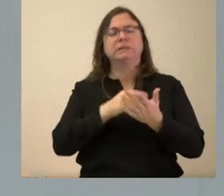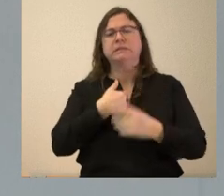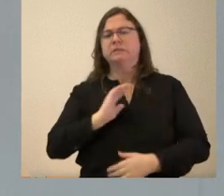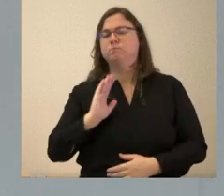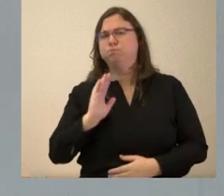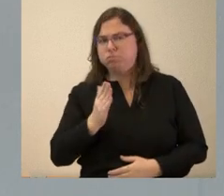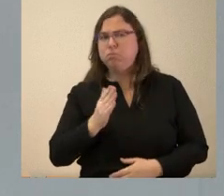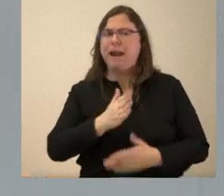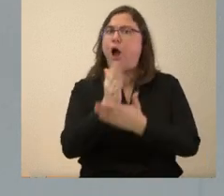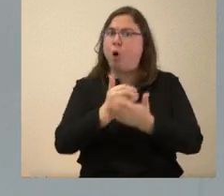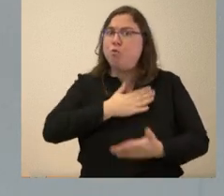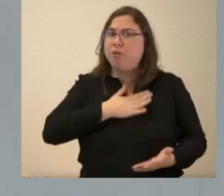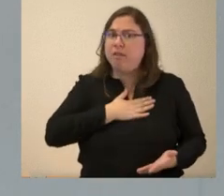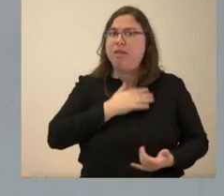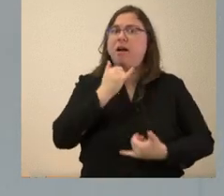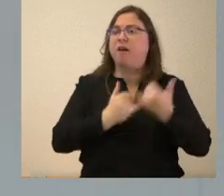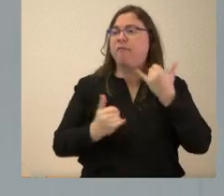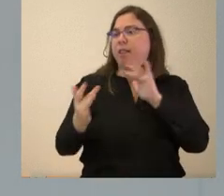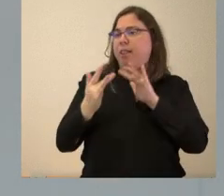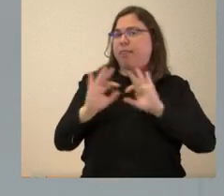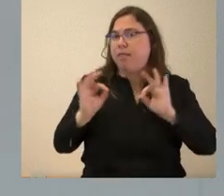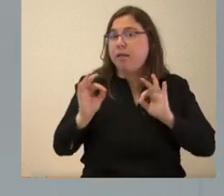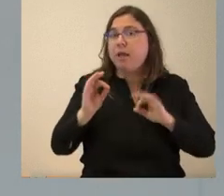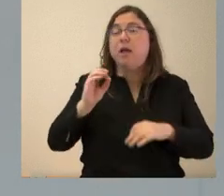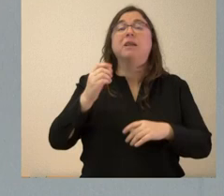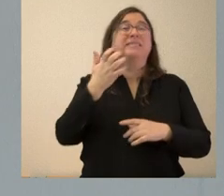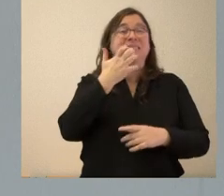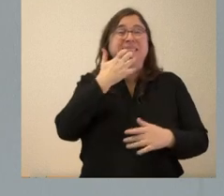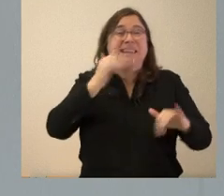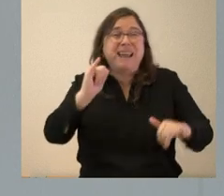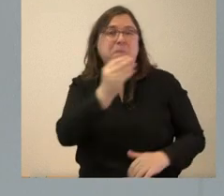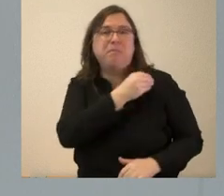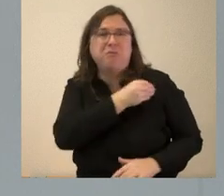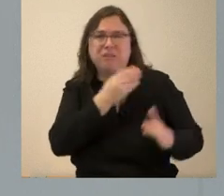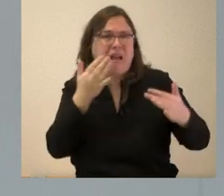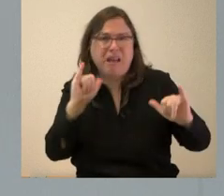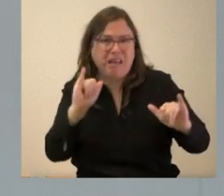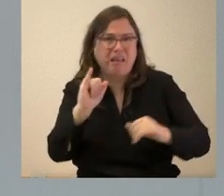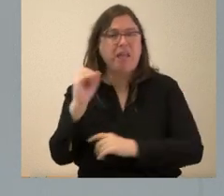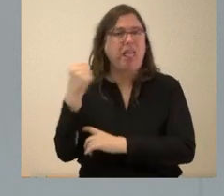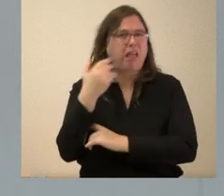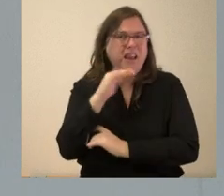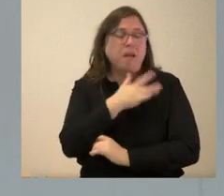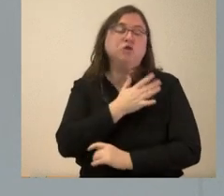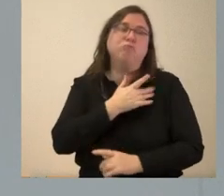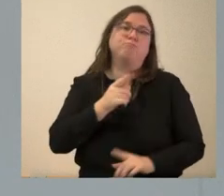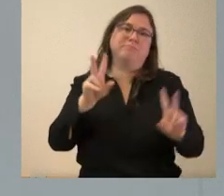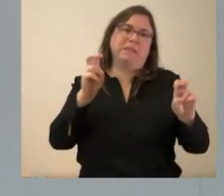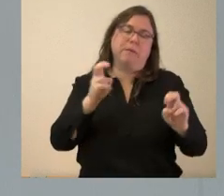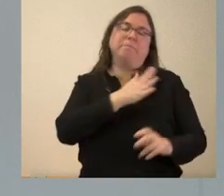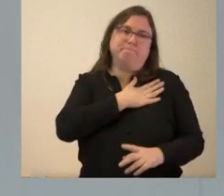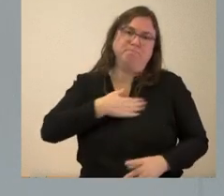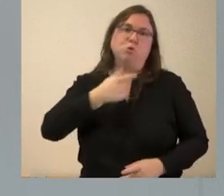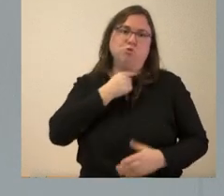en las competencias de las comunidades autónomas y no es no se tenga la opinión de las consecuencias que ni siquiera se nos ha consultado no nos gustaría que esto pasara aquí y por tanto